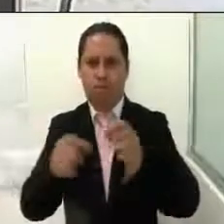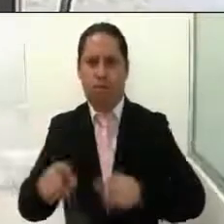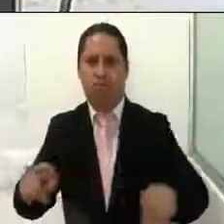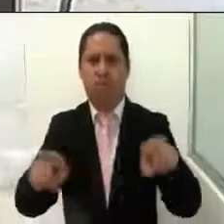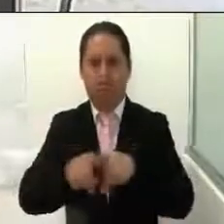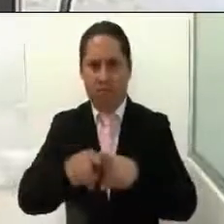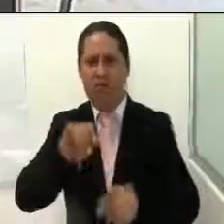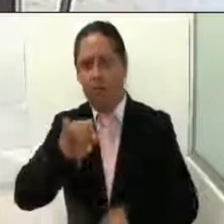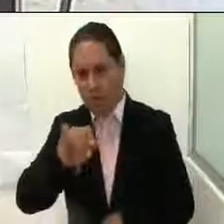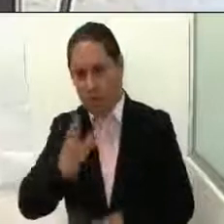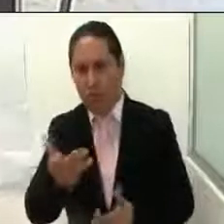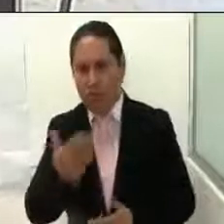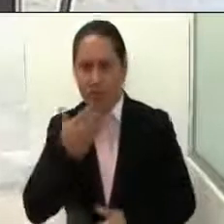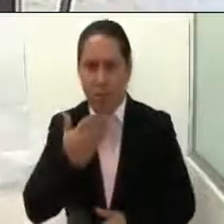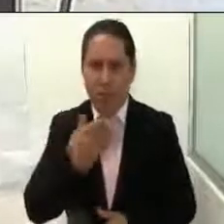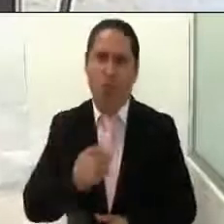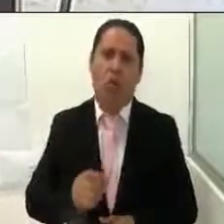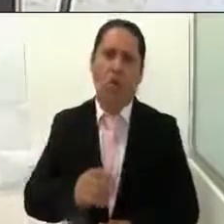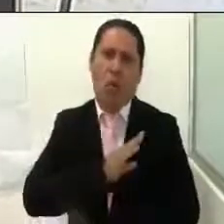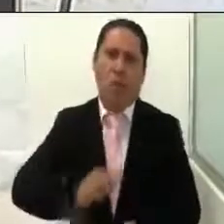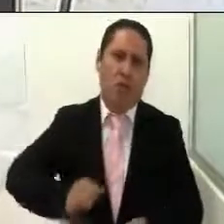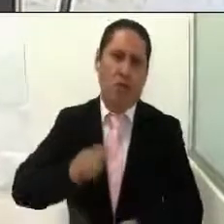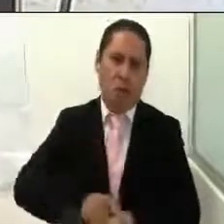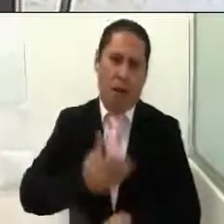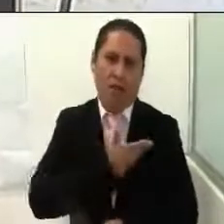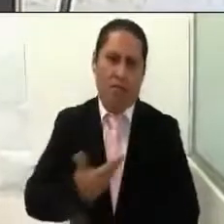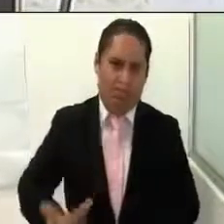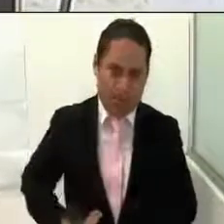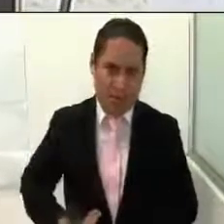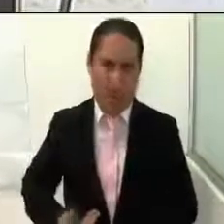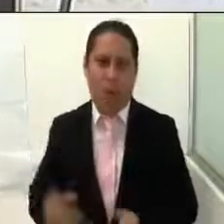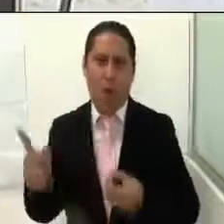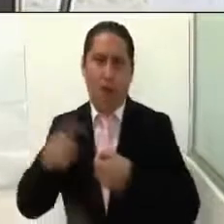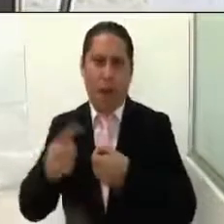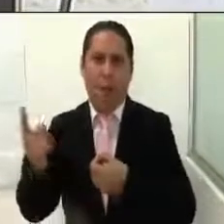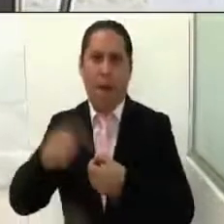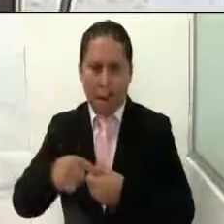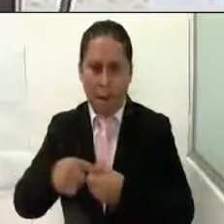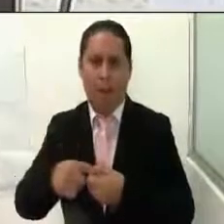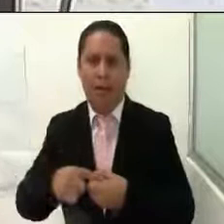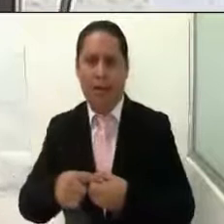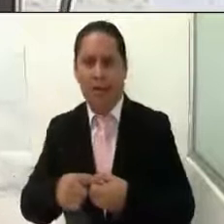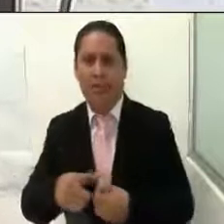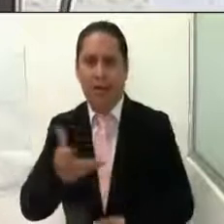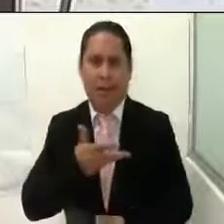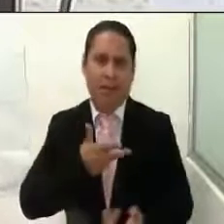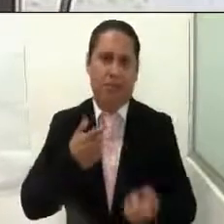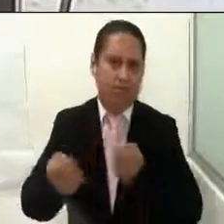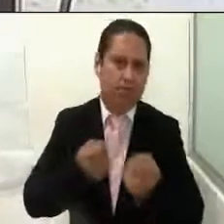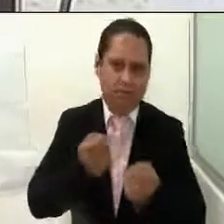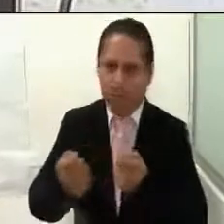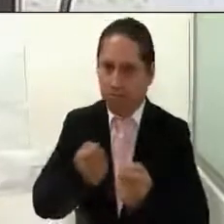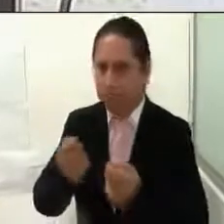con la mayoría de ayuntamientos municipales que participaron activamente y se realizaron gestiones y